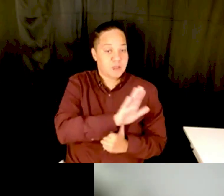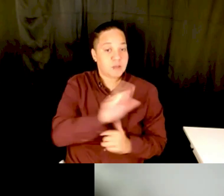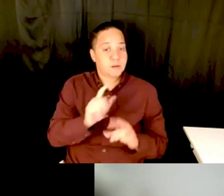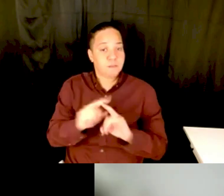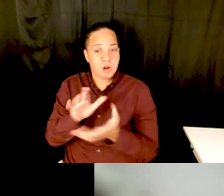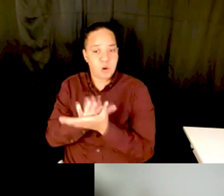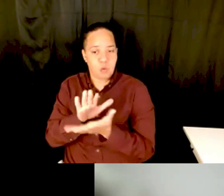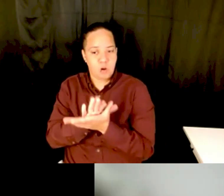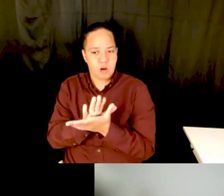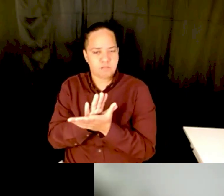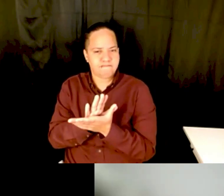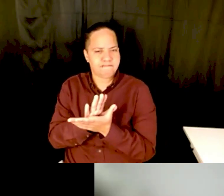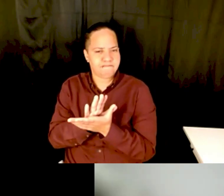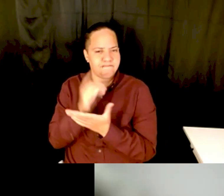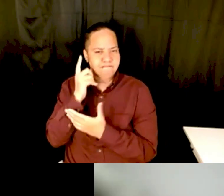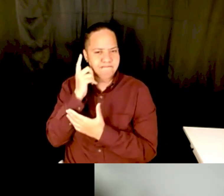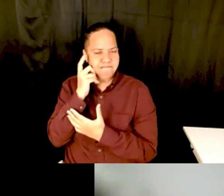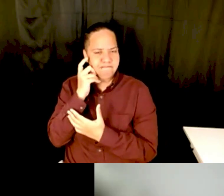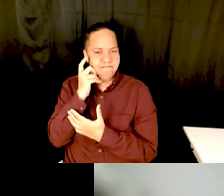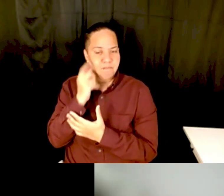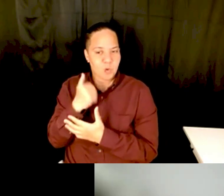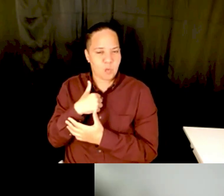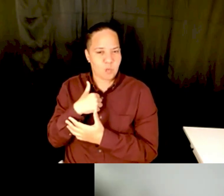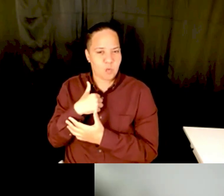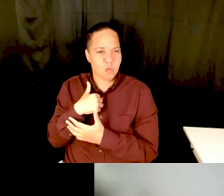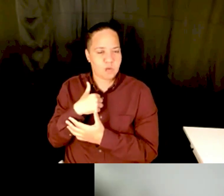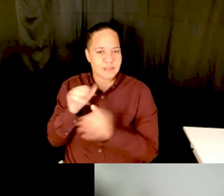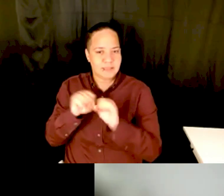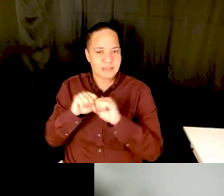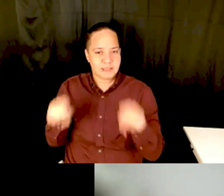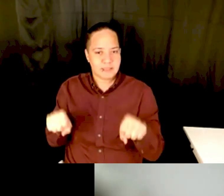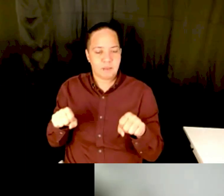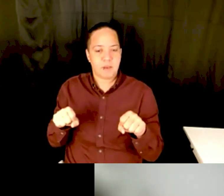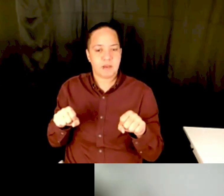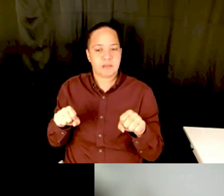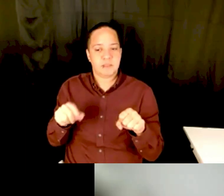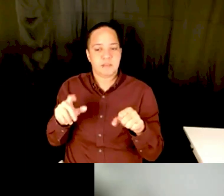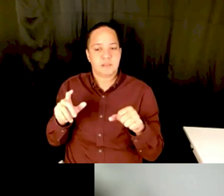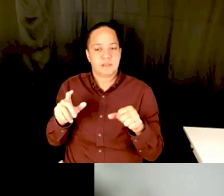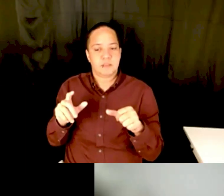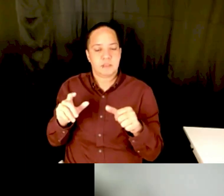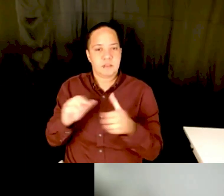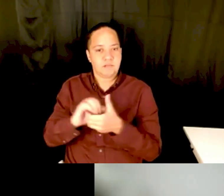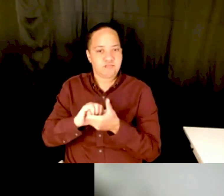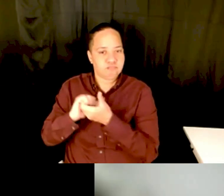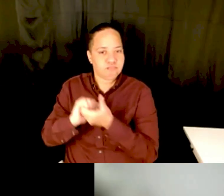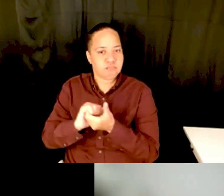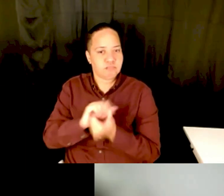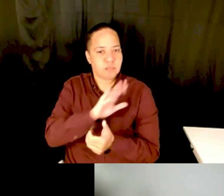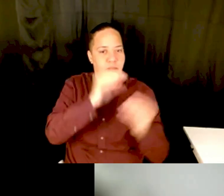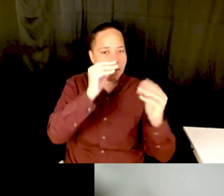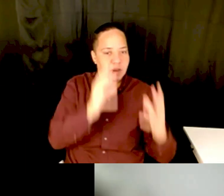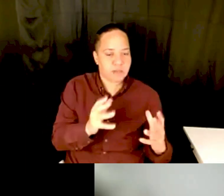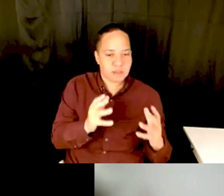también plantearse cómo el sistema está colaborando de que este maestro